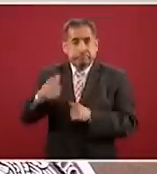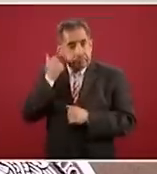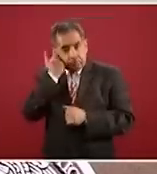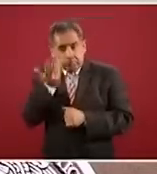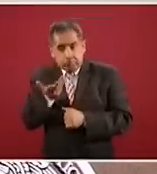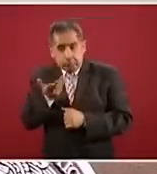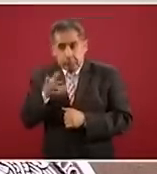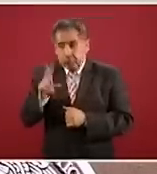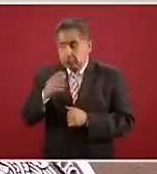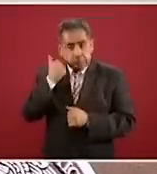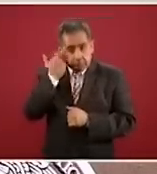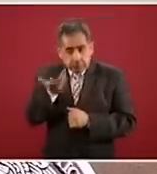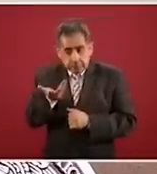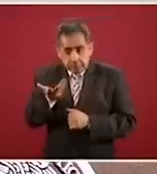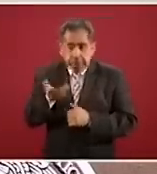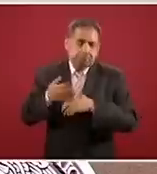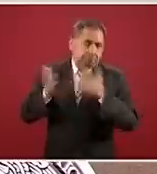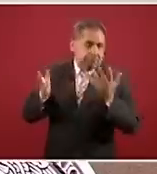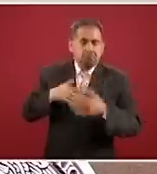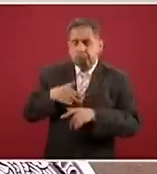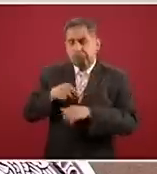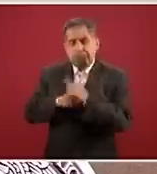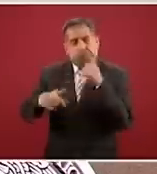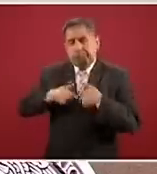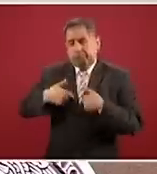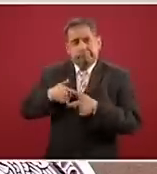No puede haber vacíos.